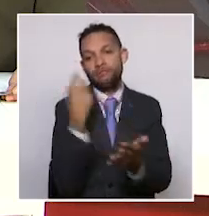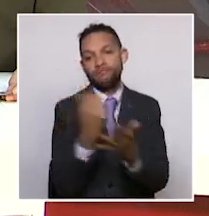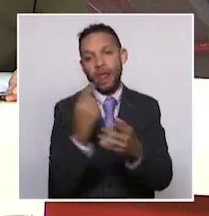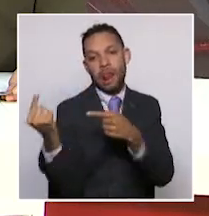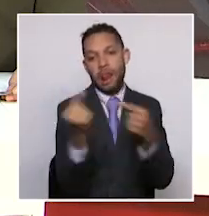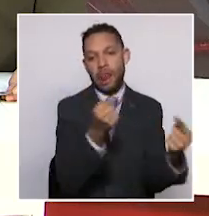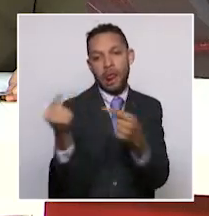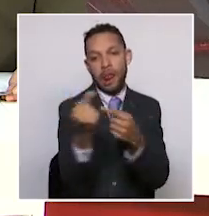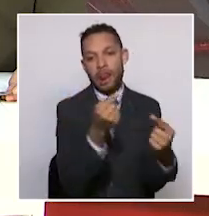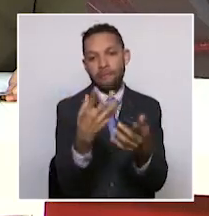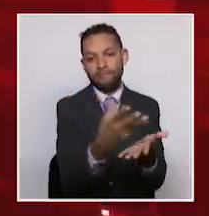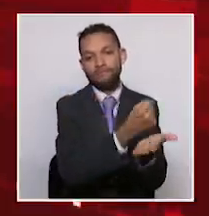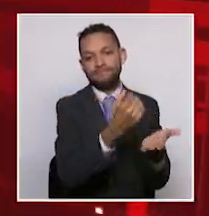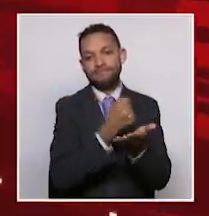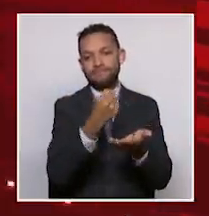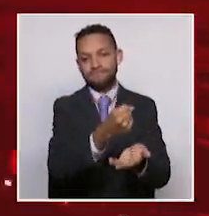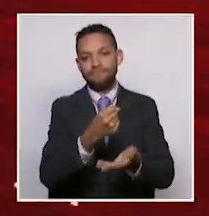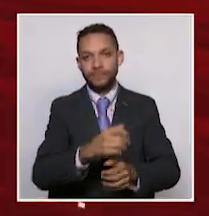una herencia.